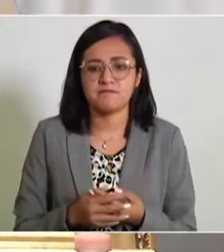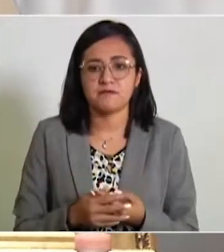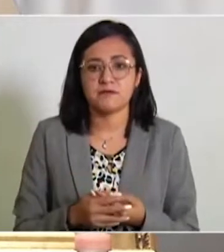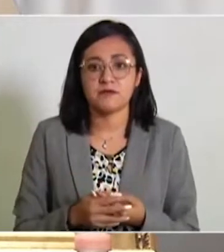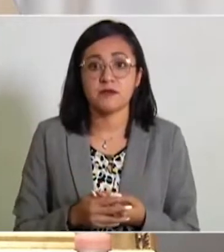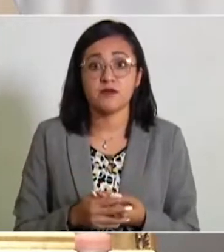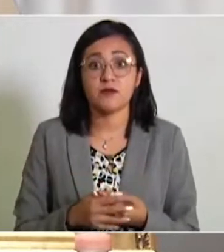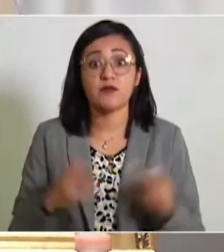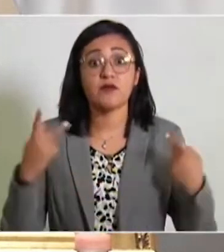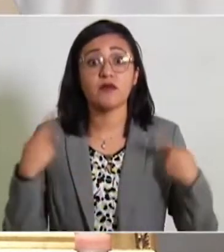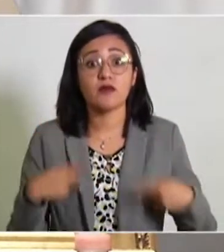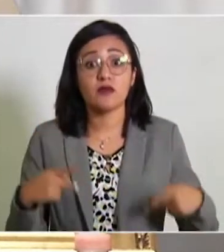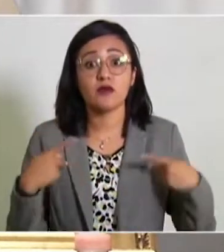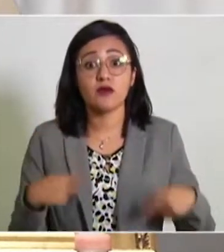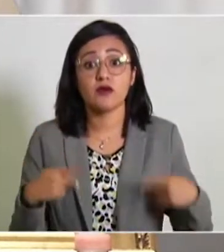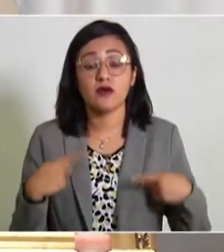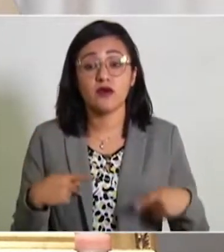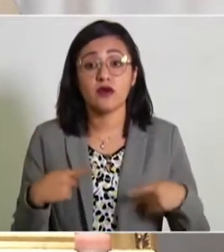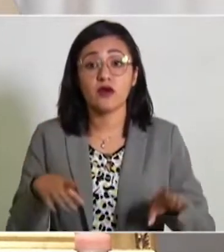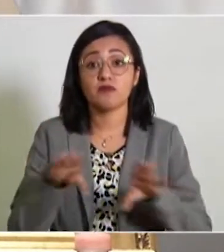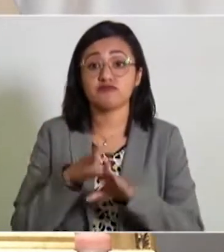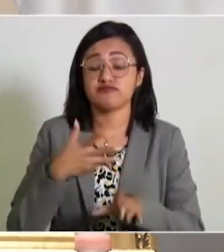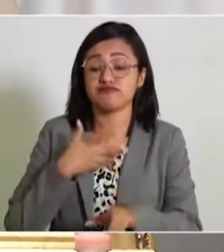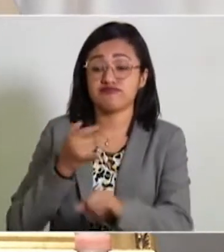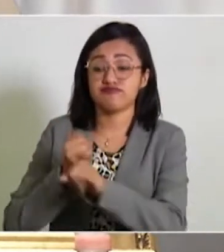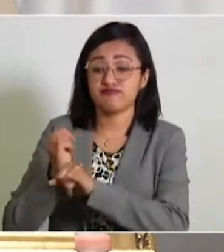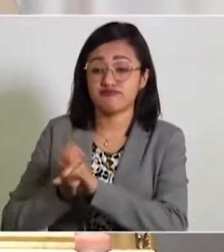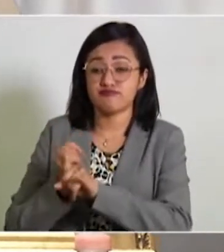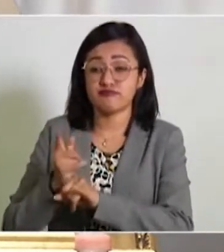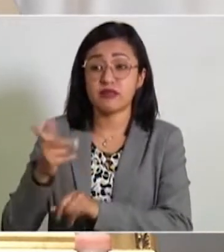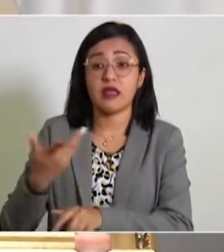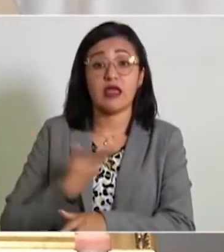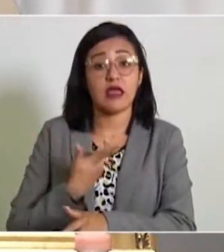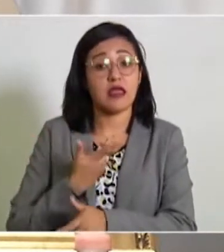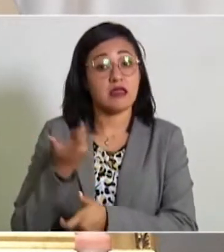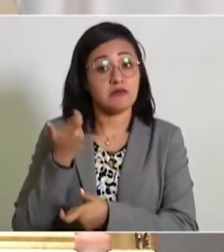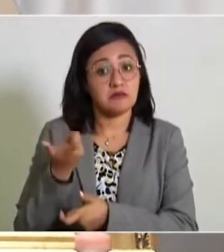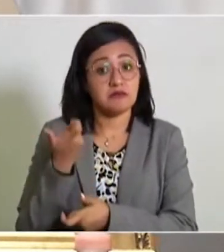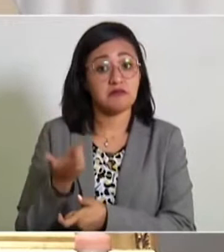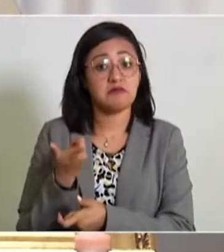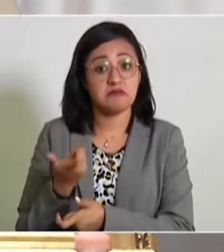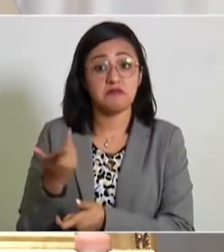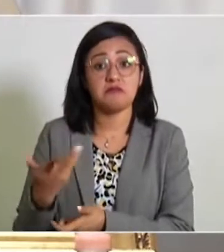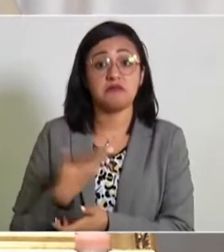una persona sujeta investigación que tiene recursos económicos